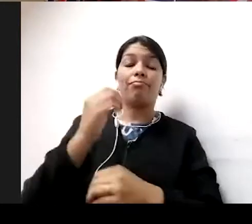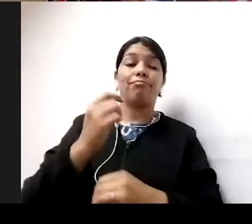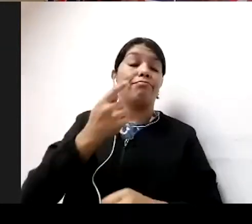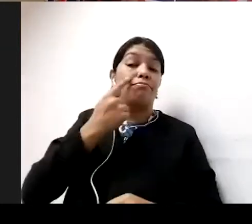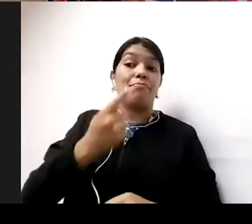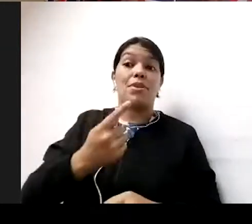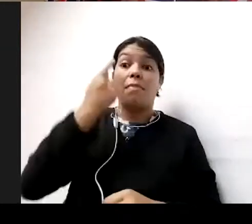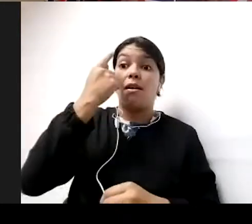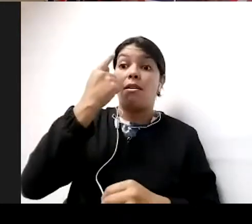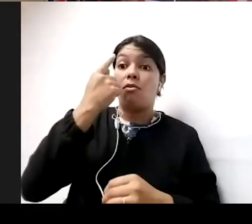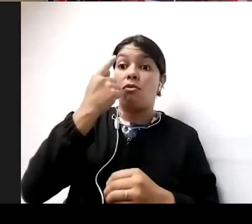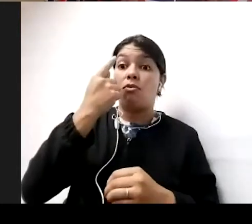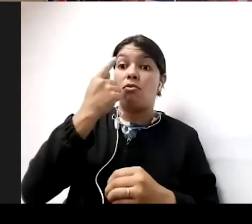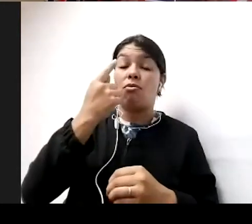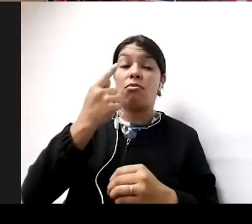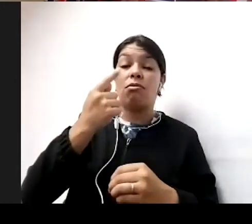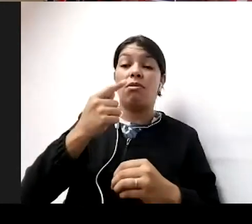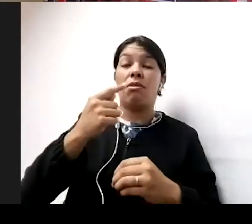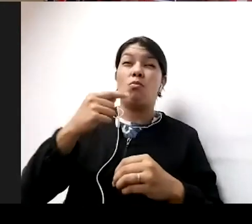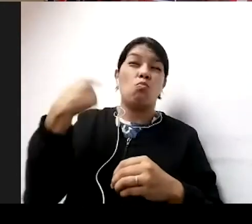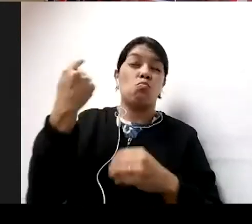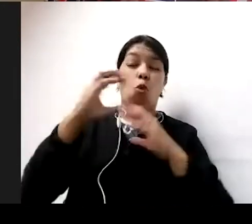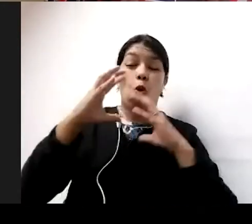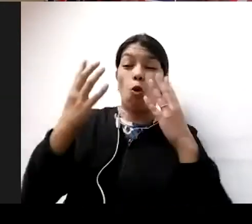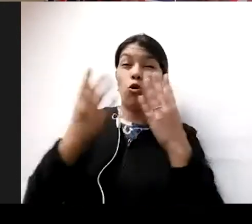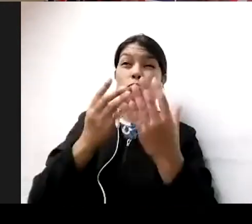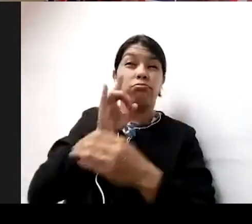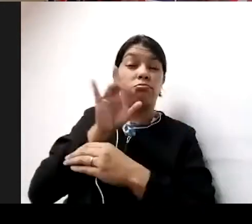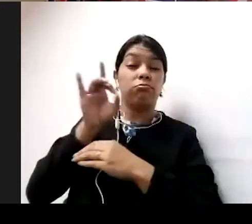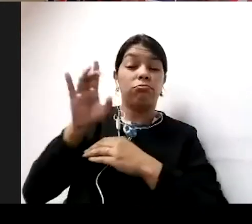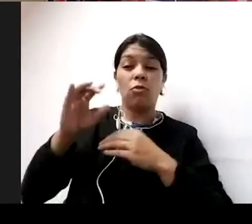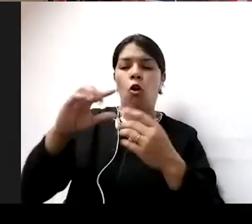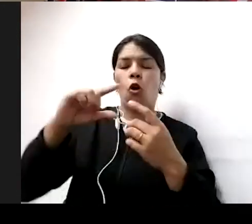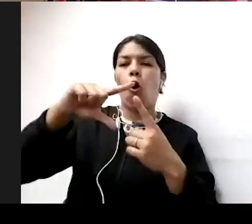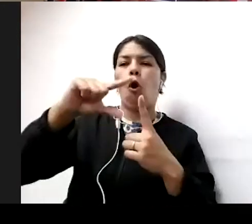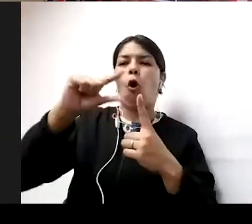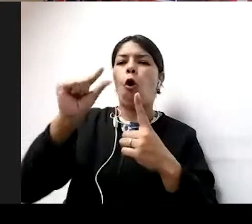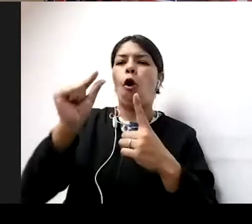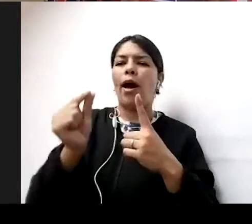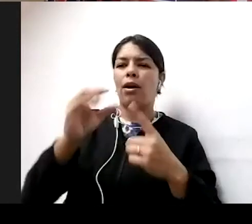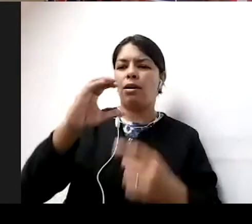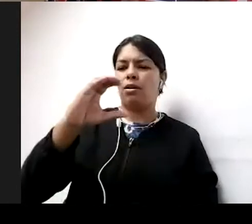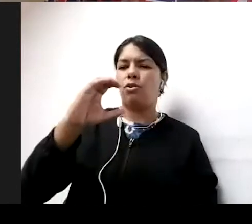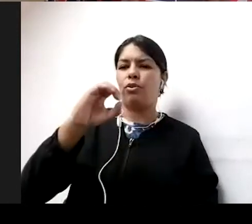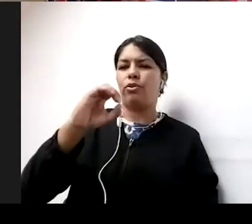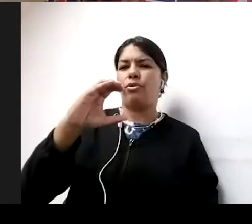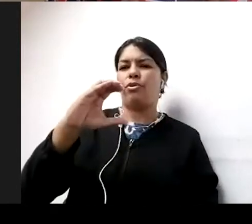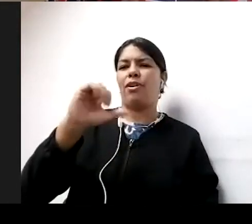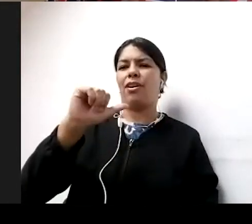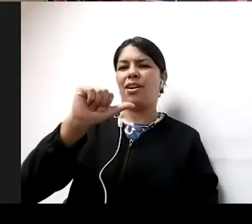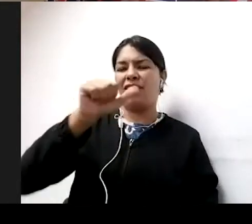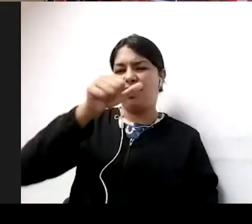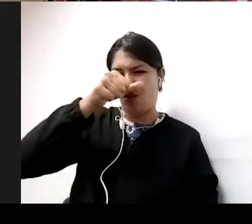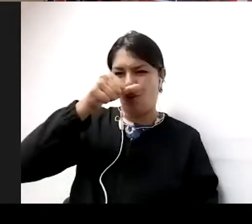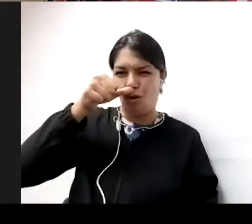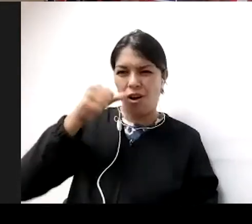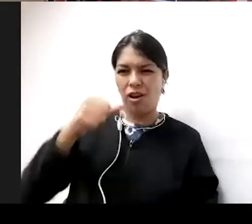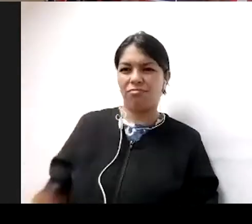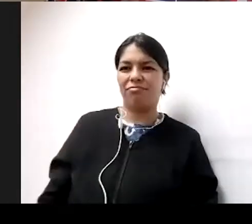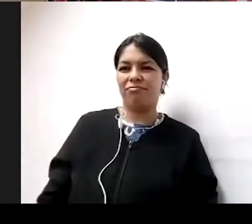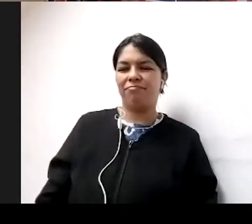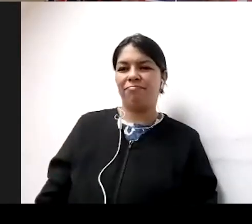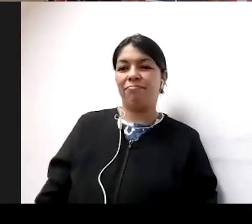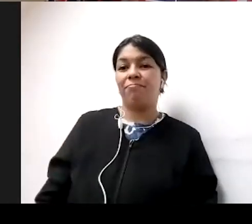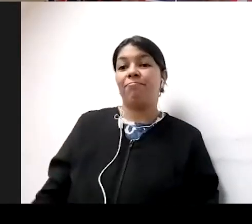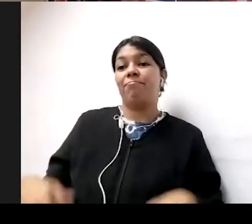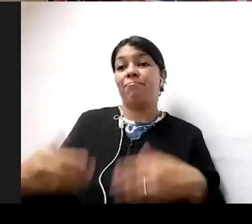hoja de cocaína, ¿sí? Desafortunadamente, nosotros hemos pasado no solamente de producir, sino también de